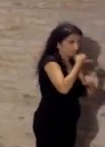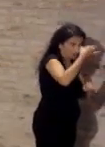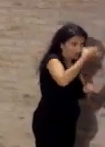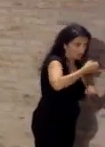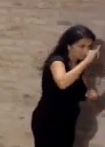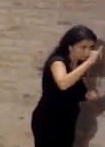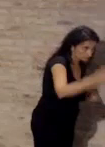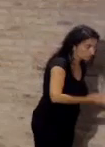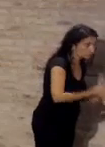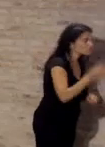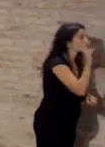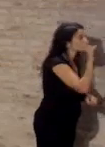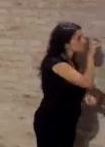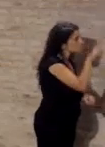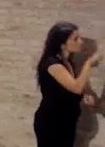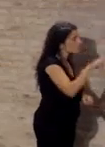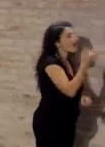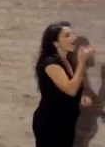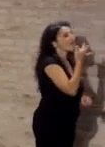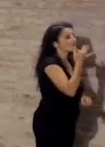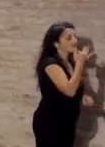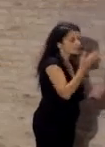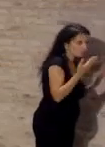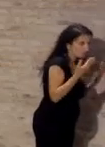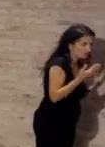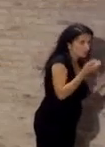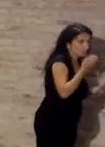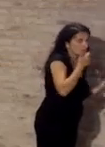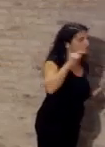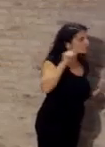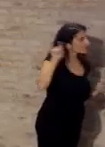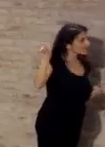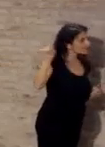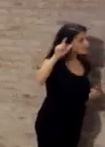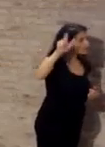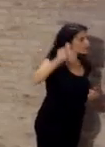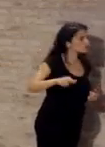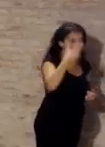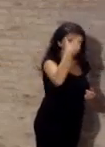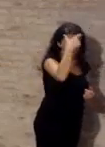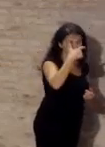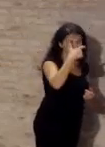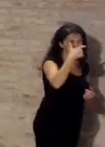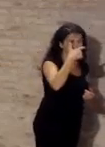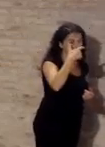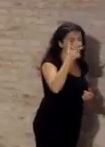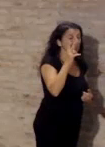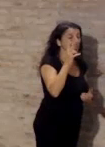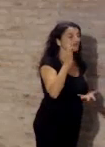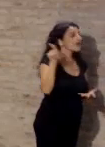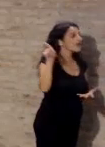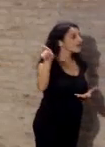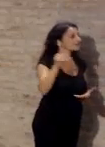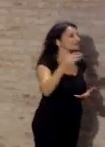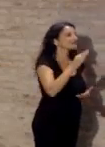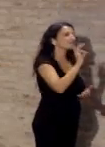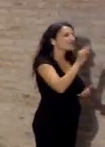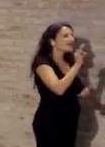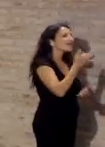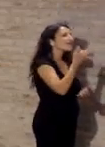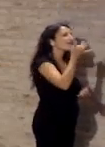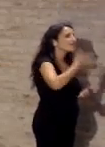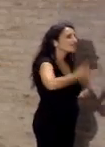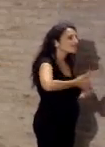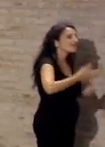sea que los podamos entender que por ejemplo yo que soy una persona ciega los pueda eh pueda saber